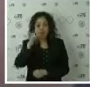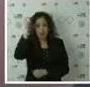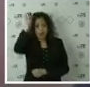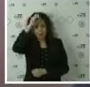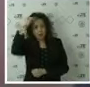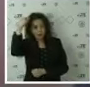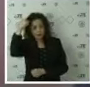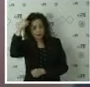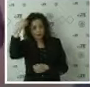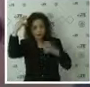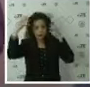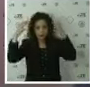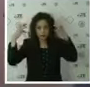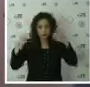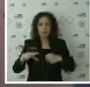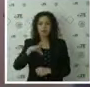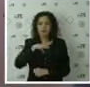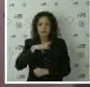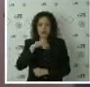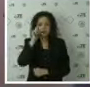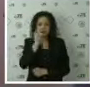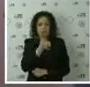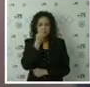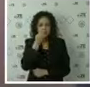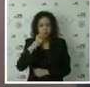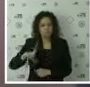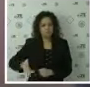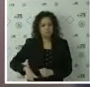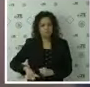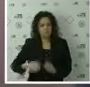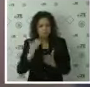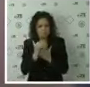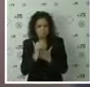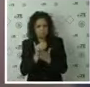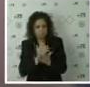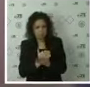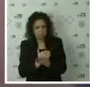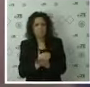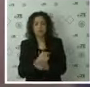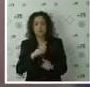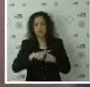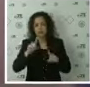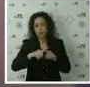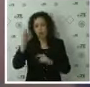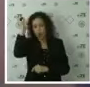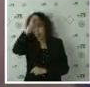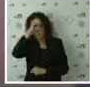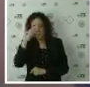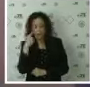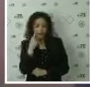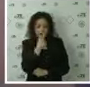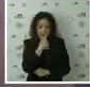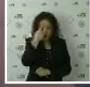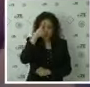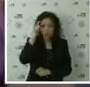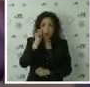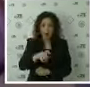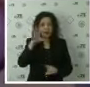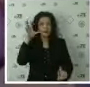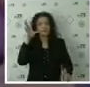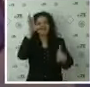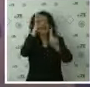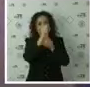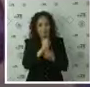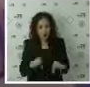tanto escuelas como políticas públicas garanticen una mayor exposición a diversos puntos de vista, con el objetivo de realmente tener de dónde